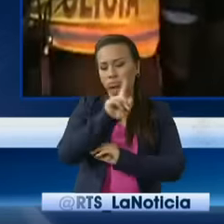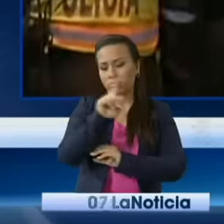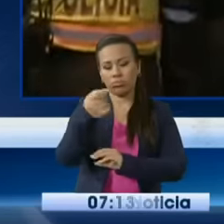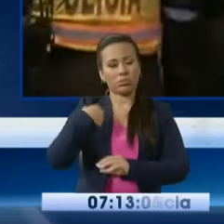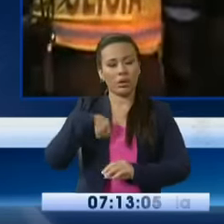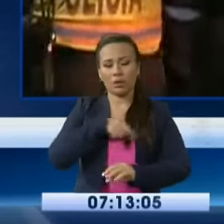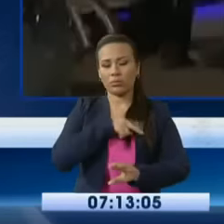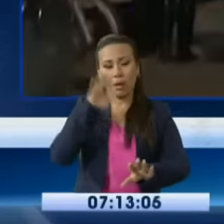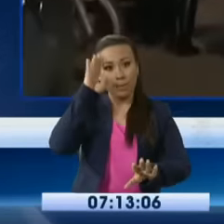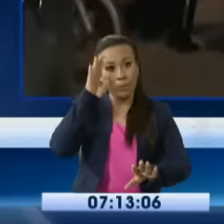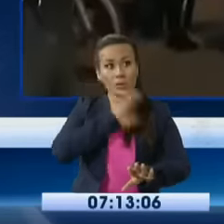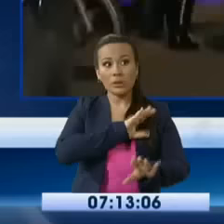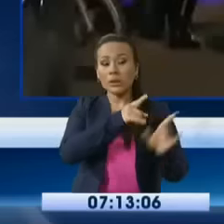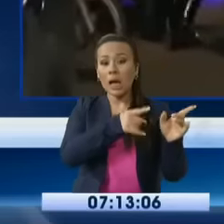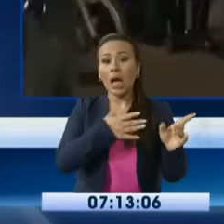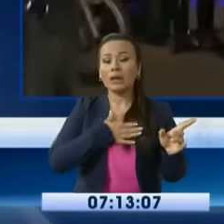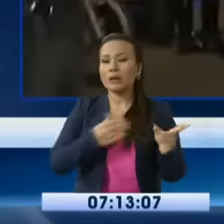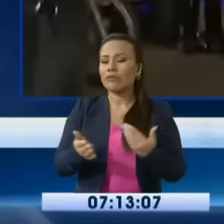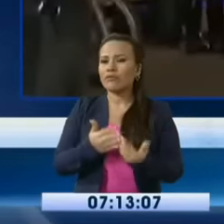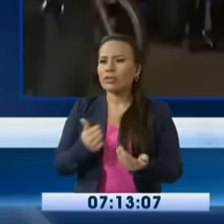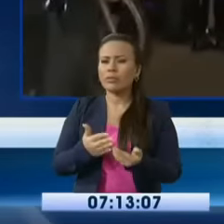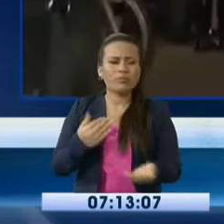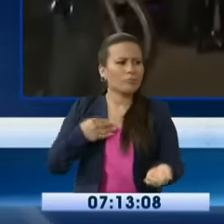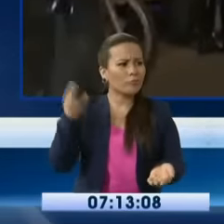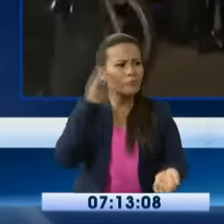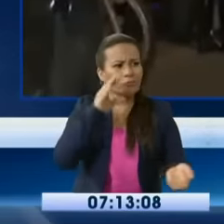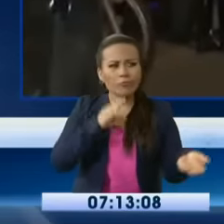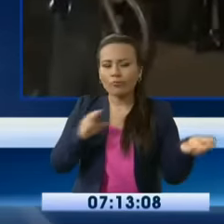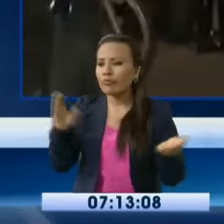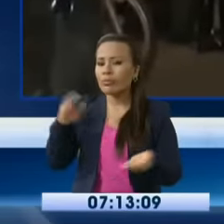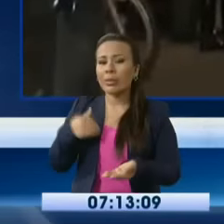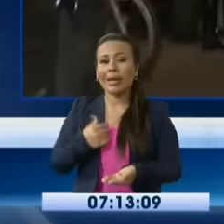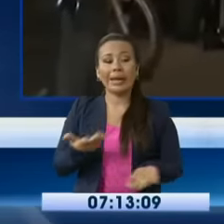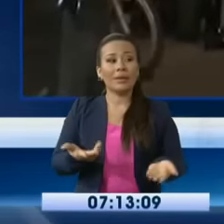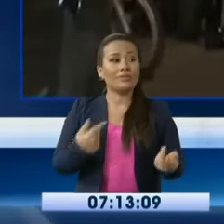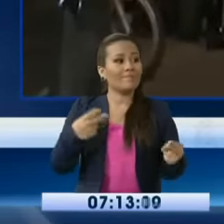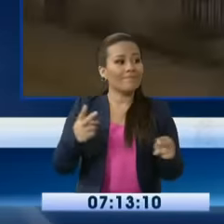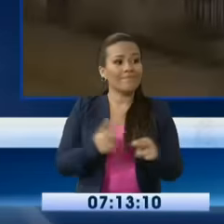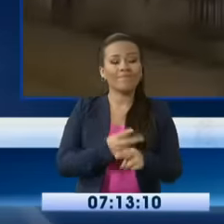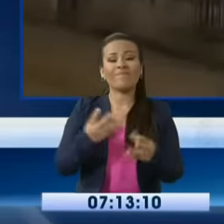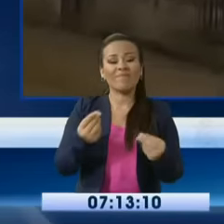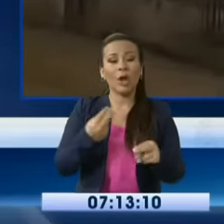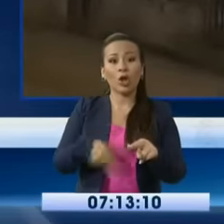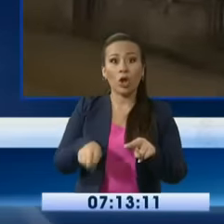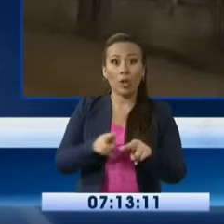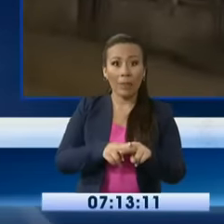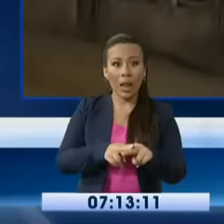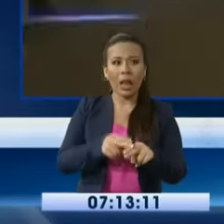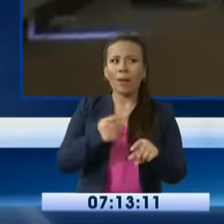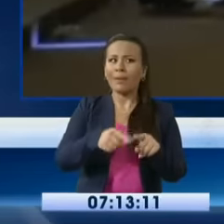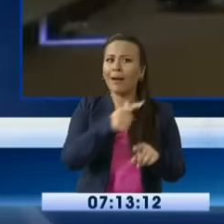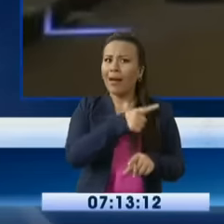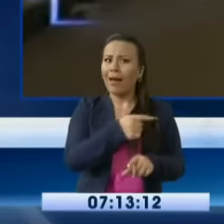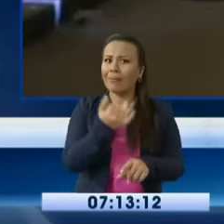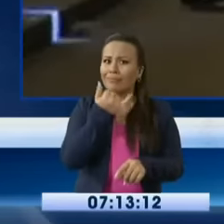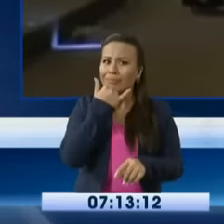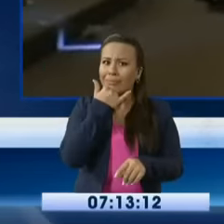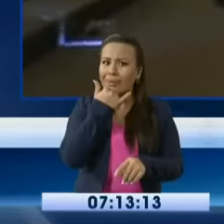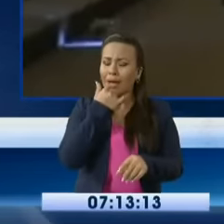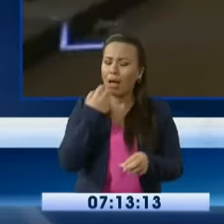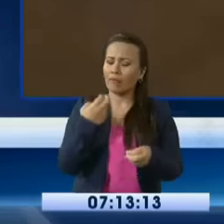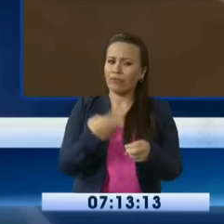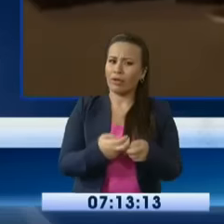que esta ciudad es una ciudad de paz. Si bien es cierto, hay hechos delincuenciales normales, pero este tipo de actitudes se las ve por primera